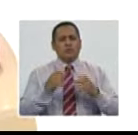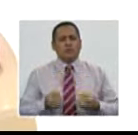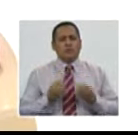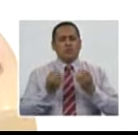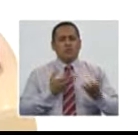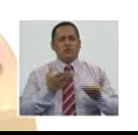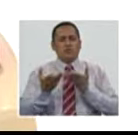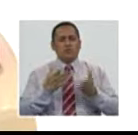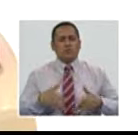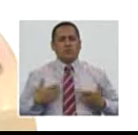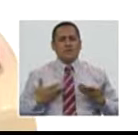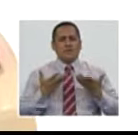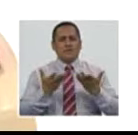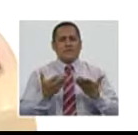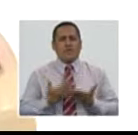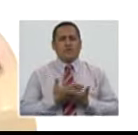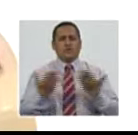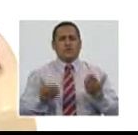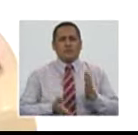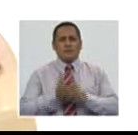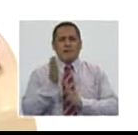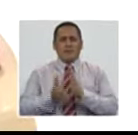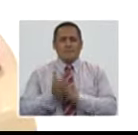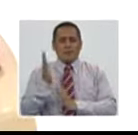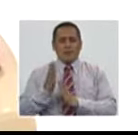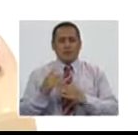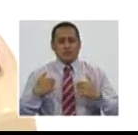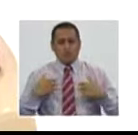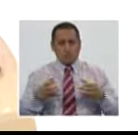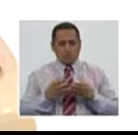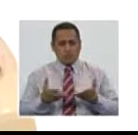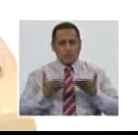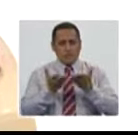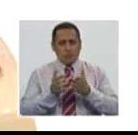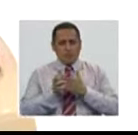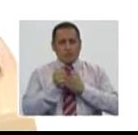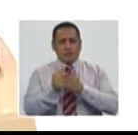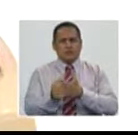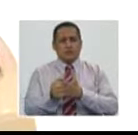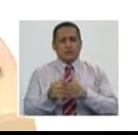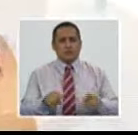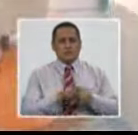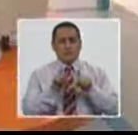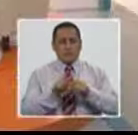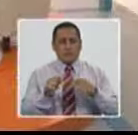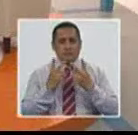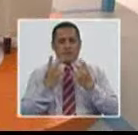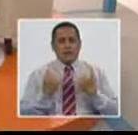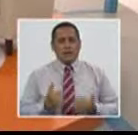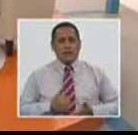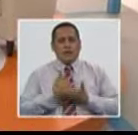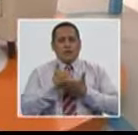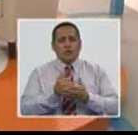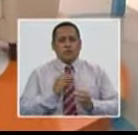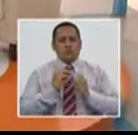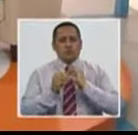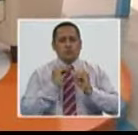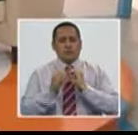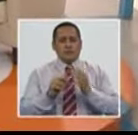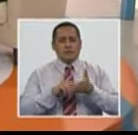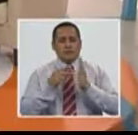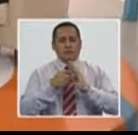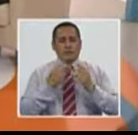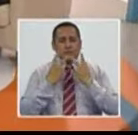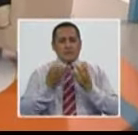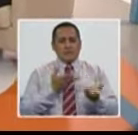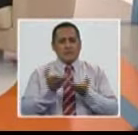preguntan Qué servicios pueden brindar o dónde me van a acudir y nosotros brindamos esa orientación también no ayudamos a la difusión de